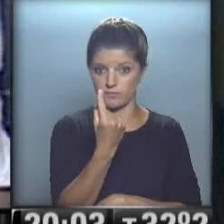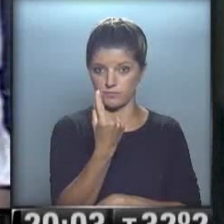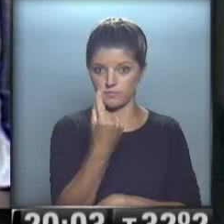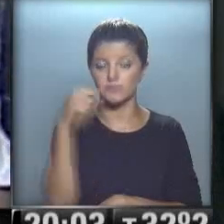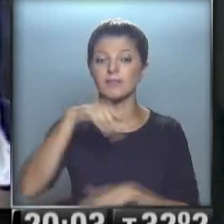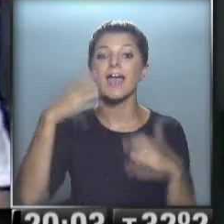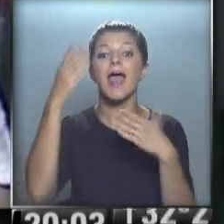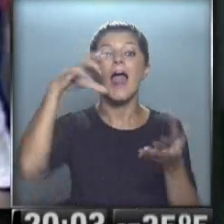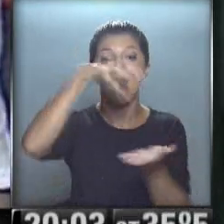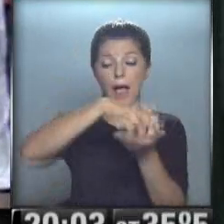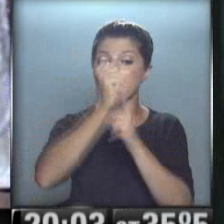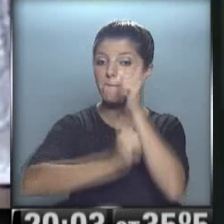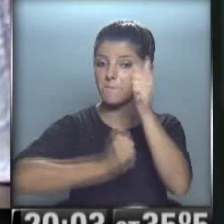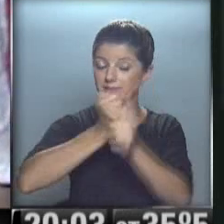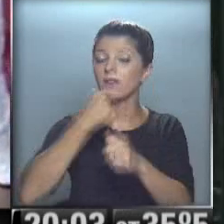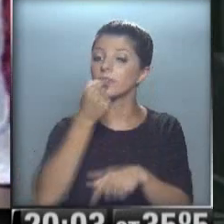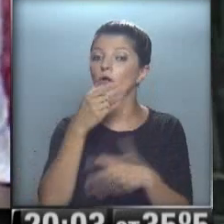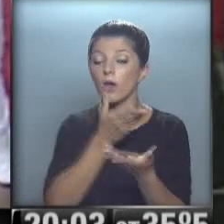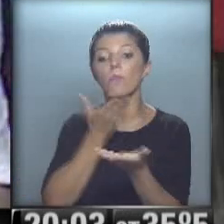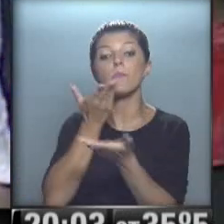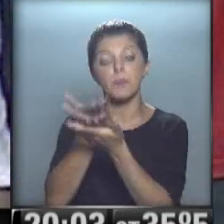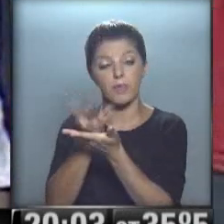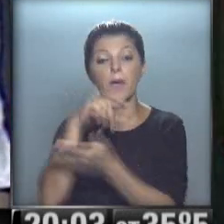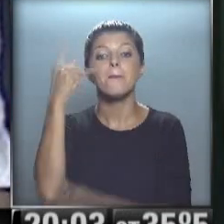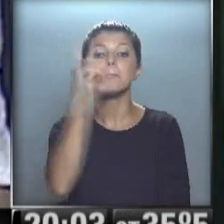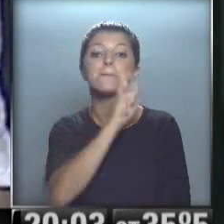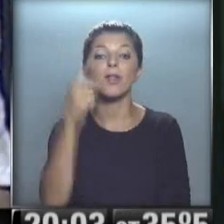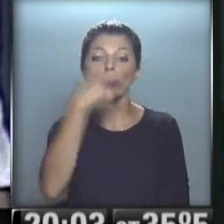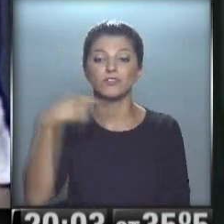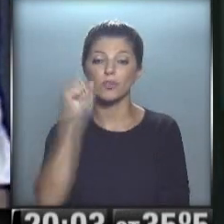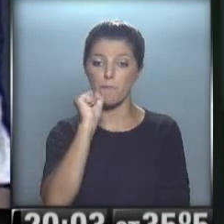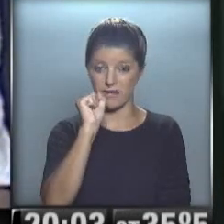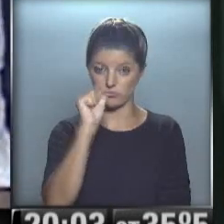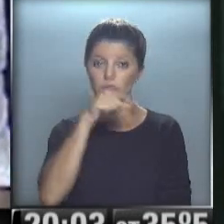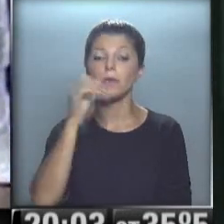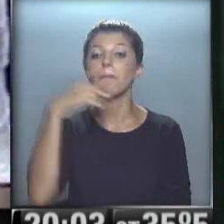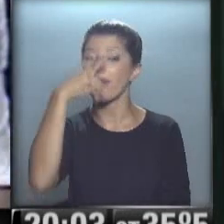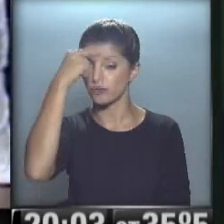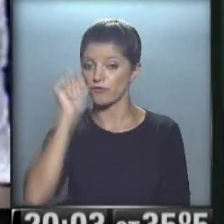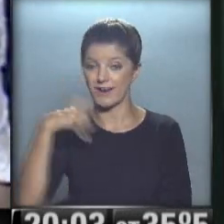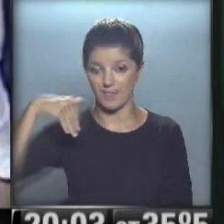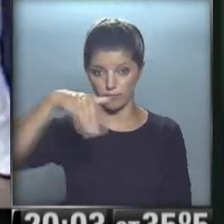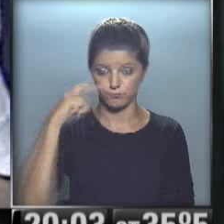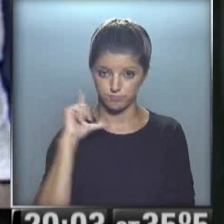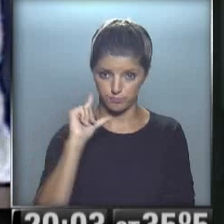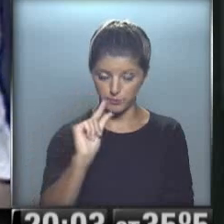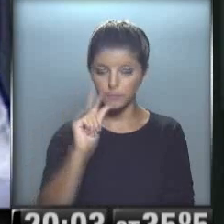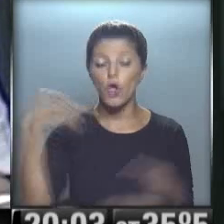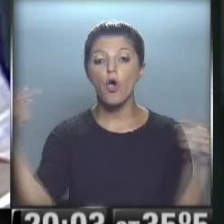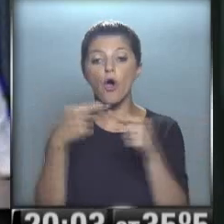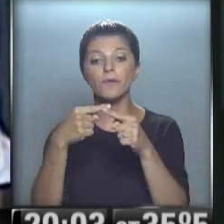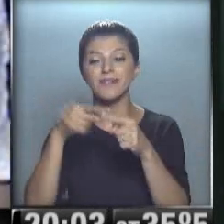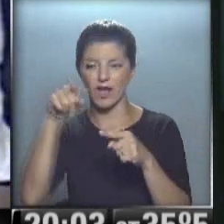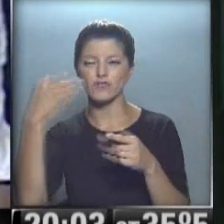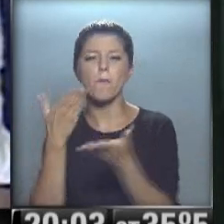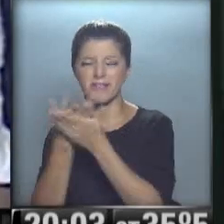de la Cámara Empresaria que habría un ofrecimiento de 1.200 pesos para los choferes de larga distancia contra los 2.000,